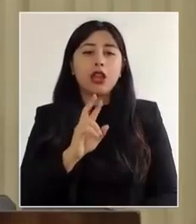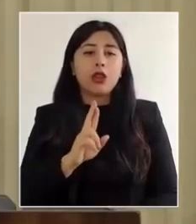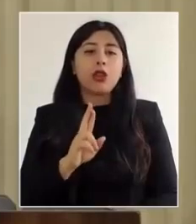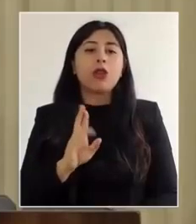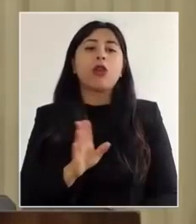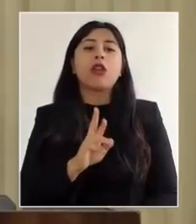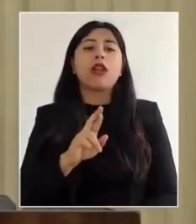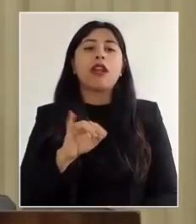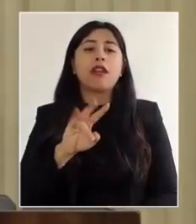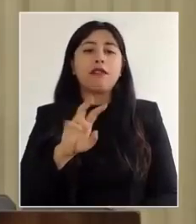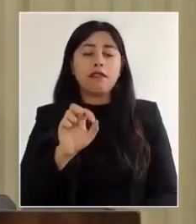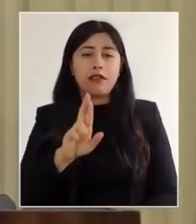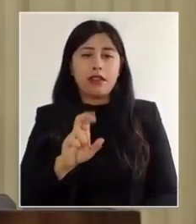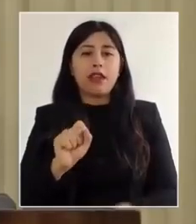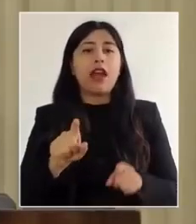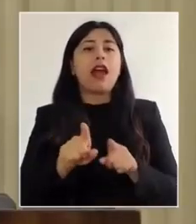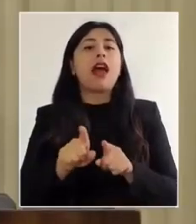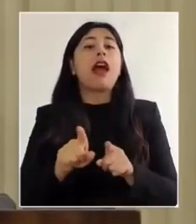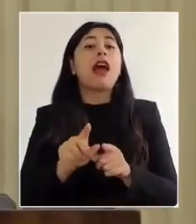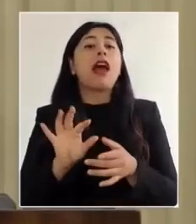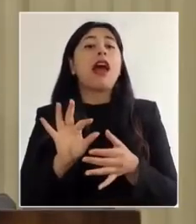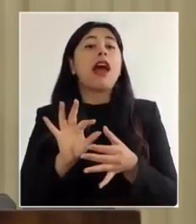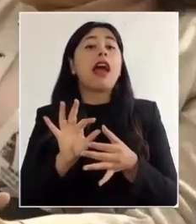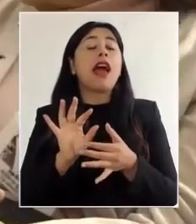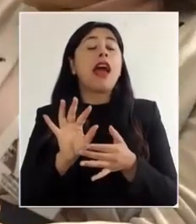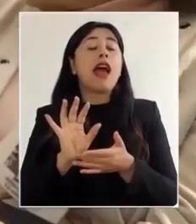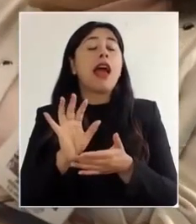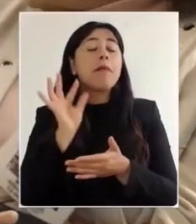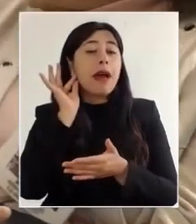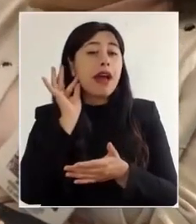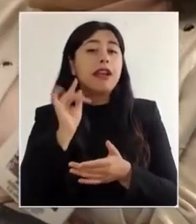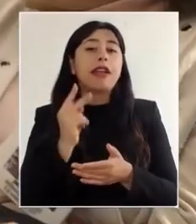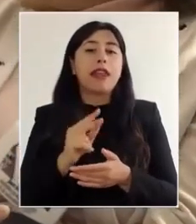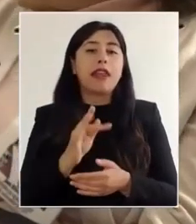de Felipe amiga de mi alma